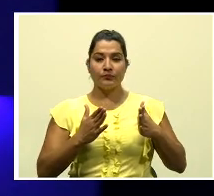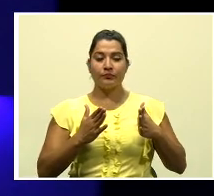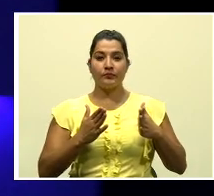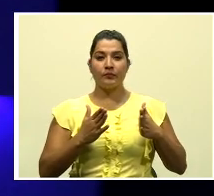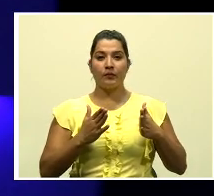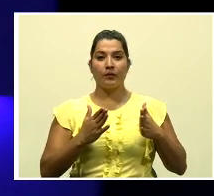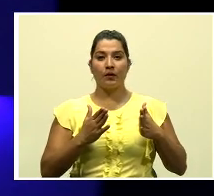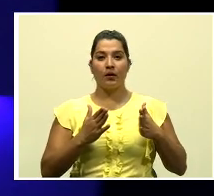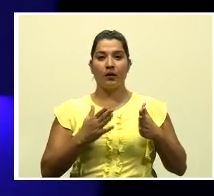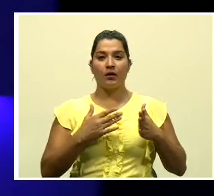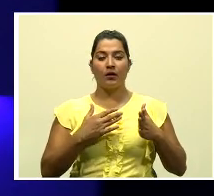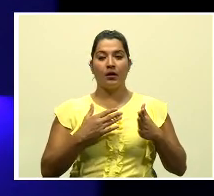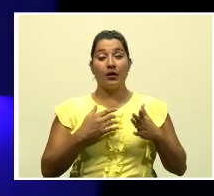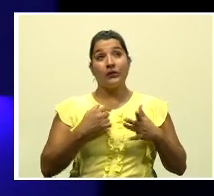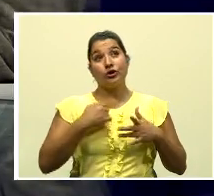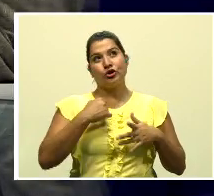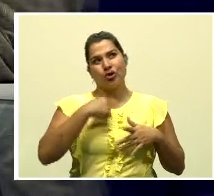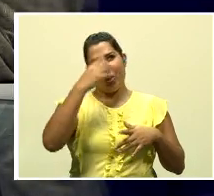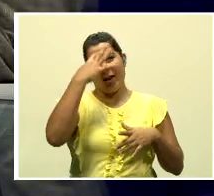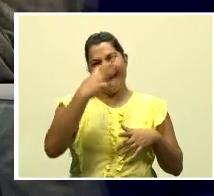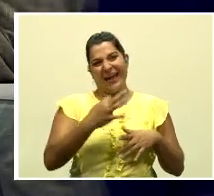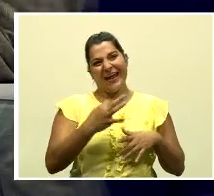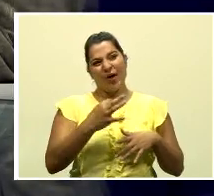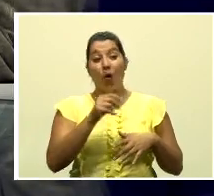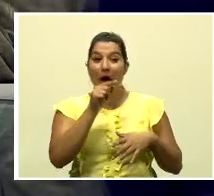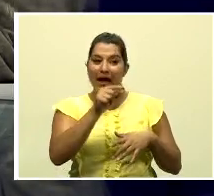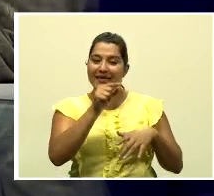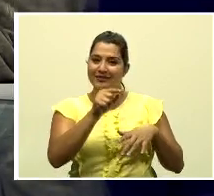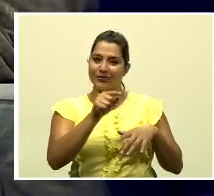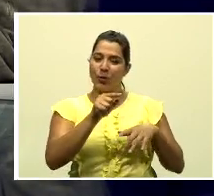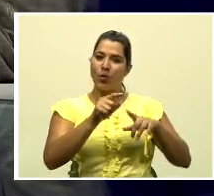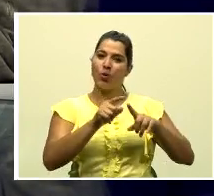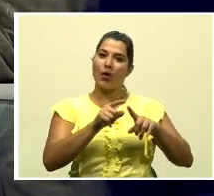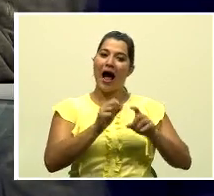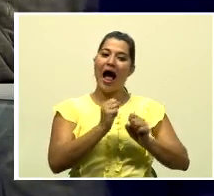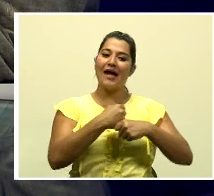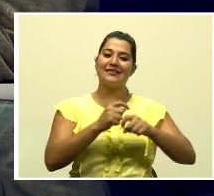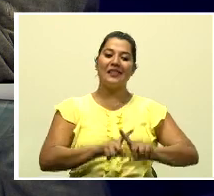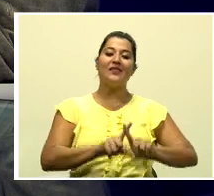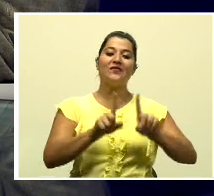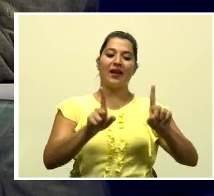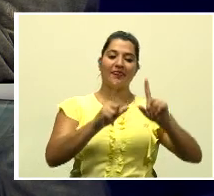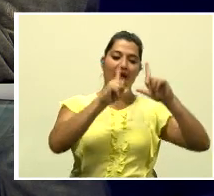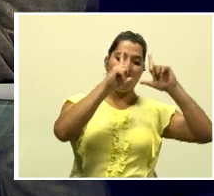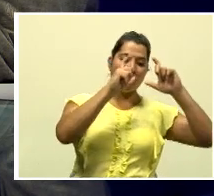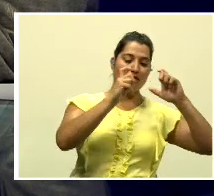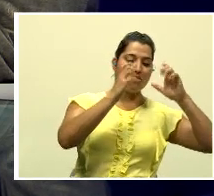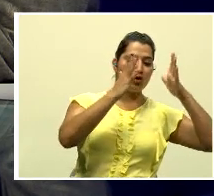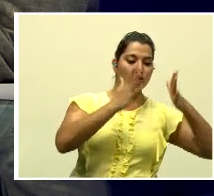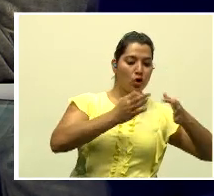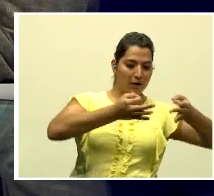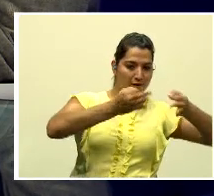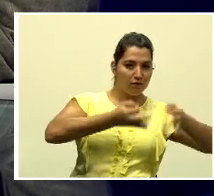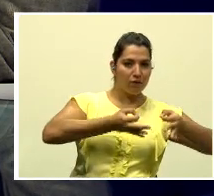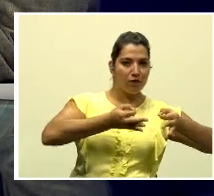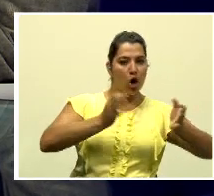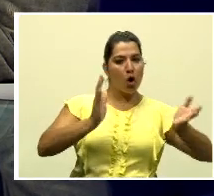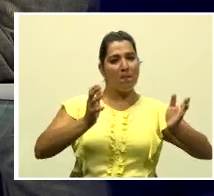pasa, y ahí es donde creo que está la diferencia entre ustedes los fotógrafos y nosotros los que tomamos fotografía